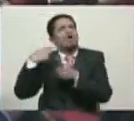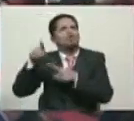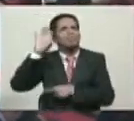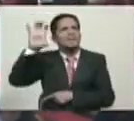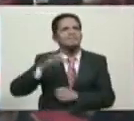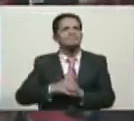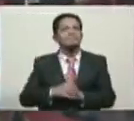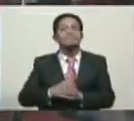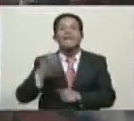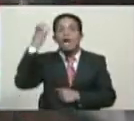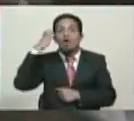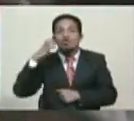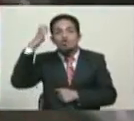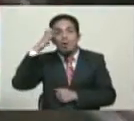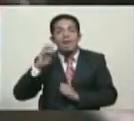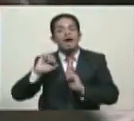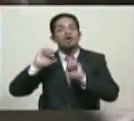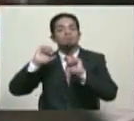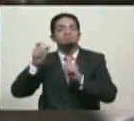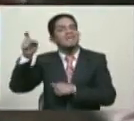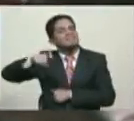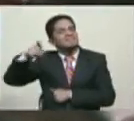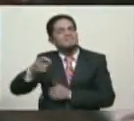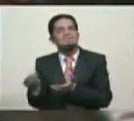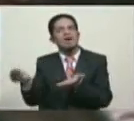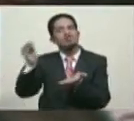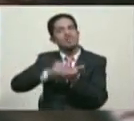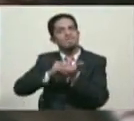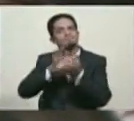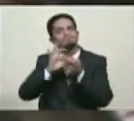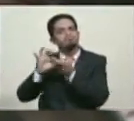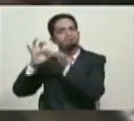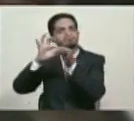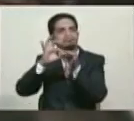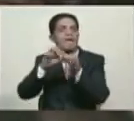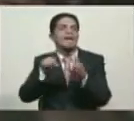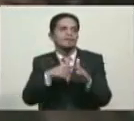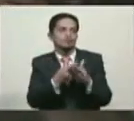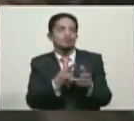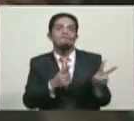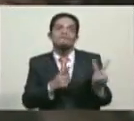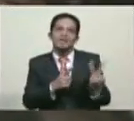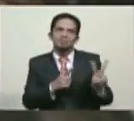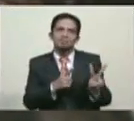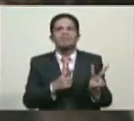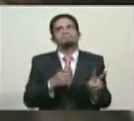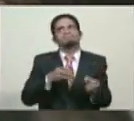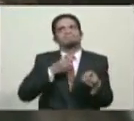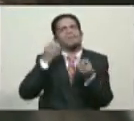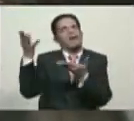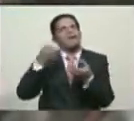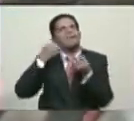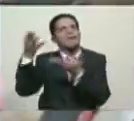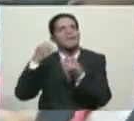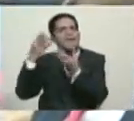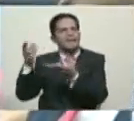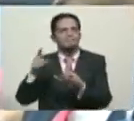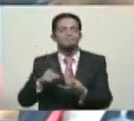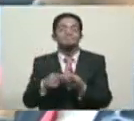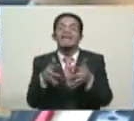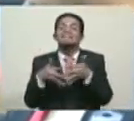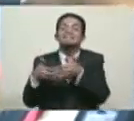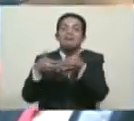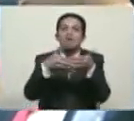necesitaba reconstruirse, unificarse, y qué mejor que el aporte venezolano con un petróleo regalado. Estados Unidos apuntaba